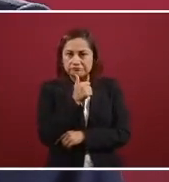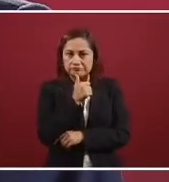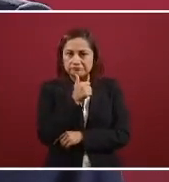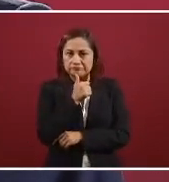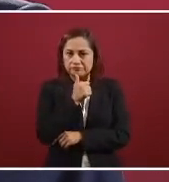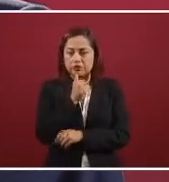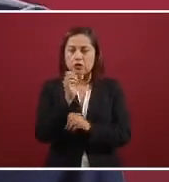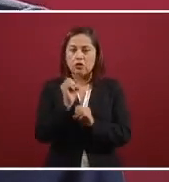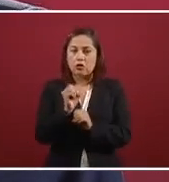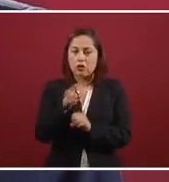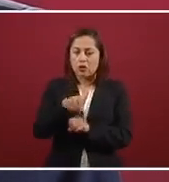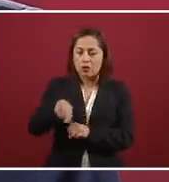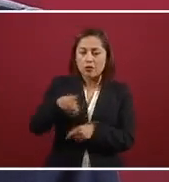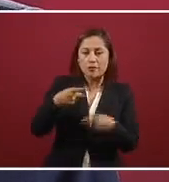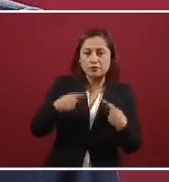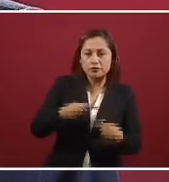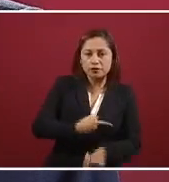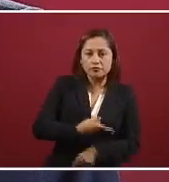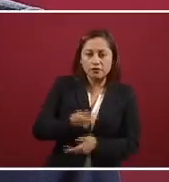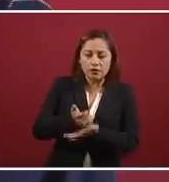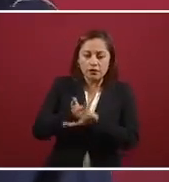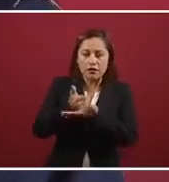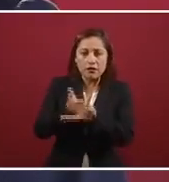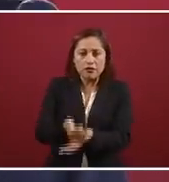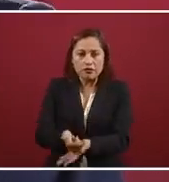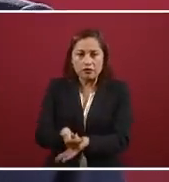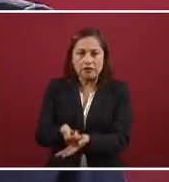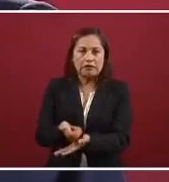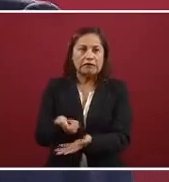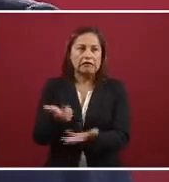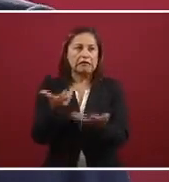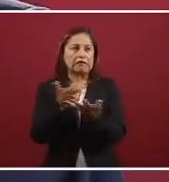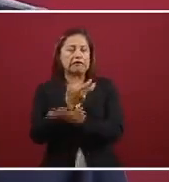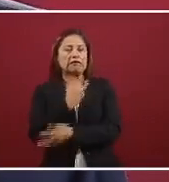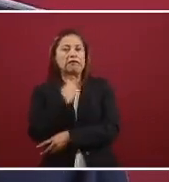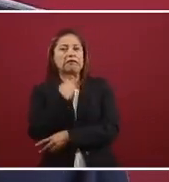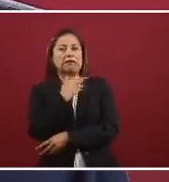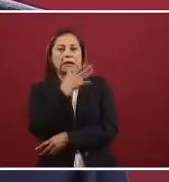ayudar a los pobres. No habría dinero.